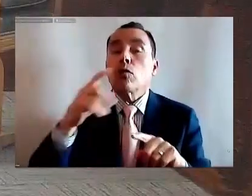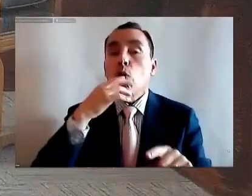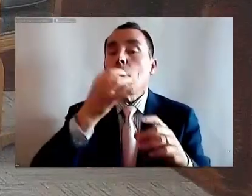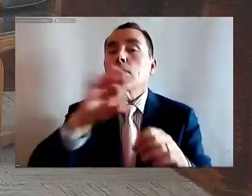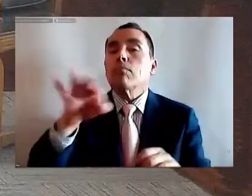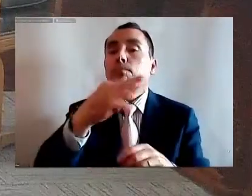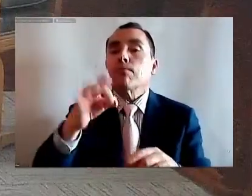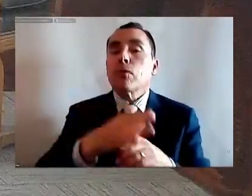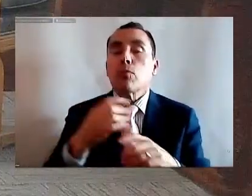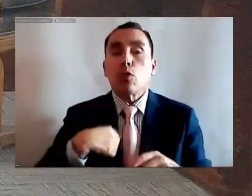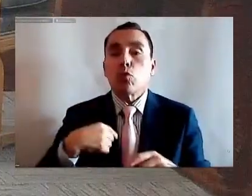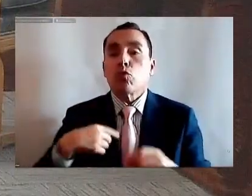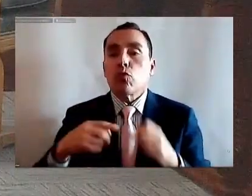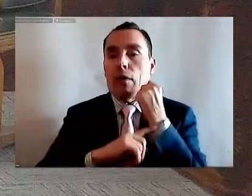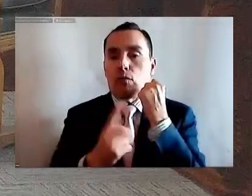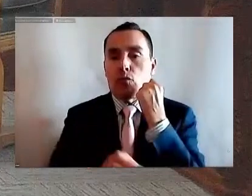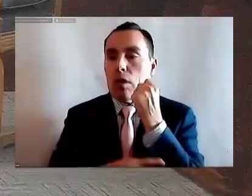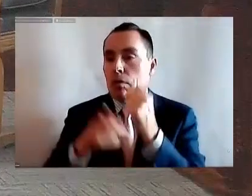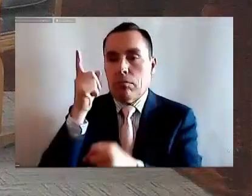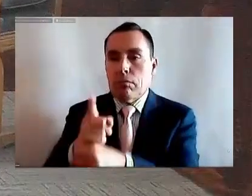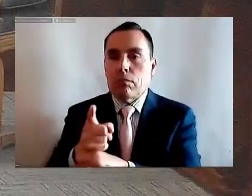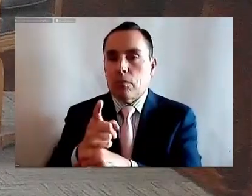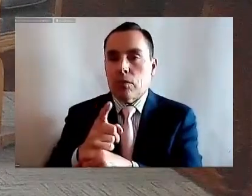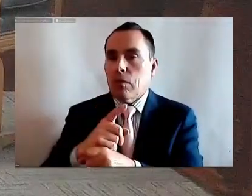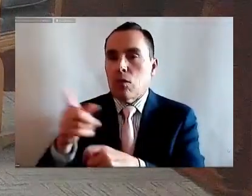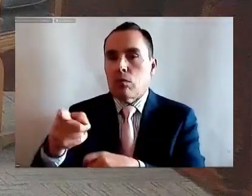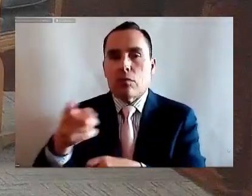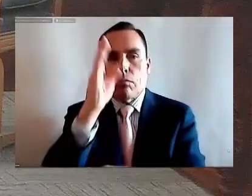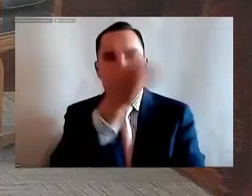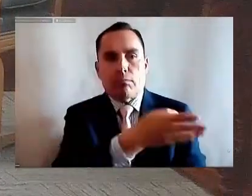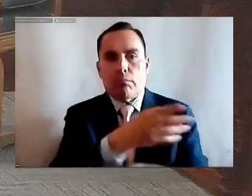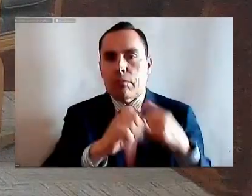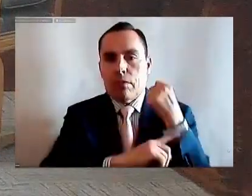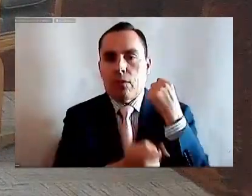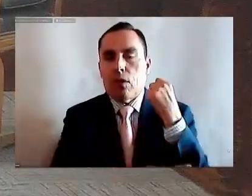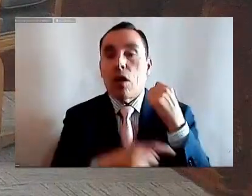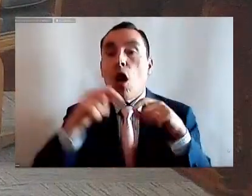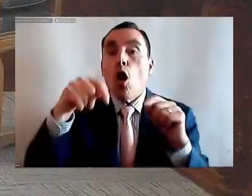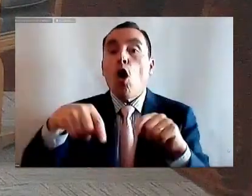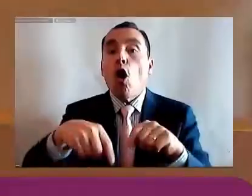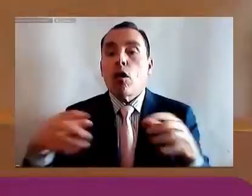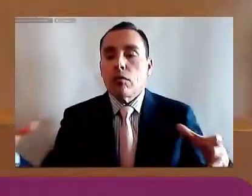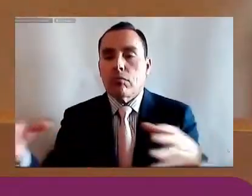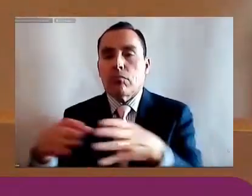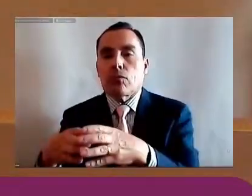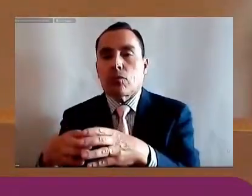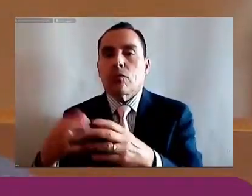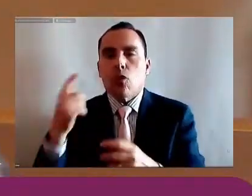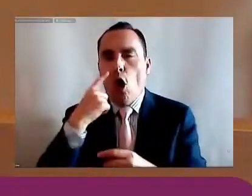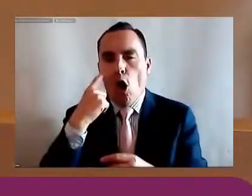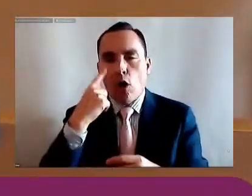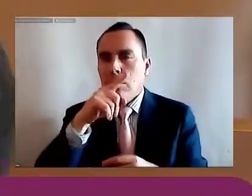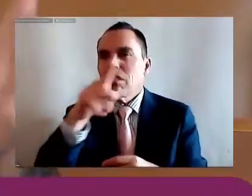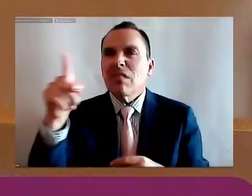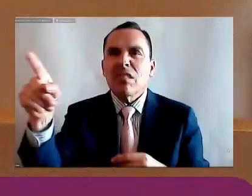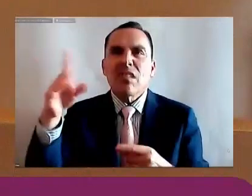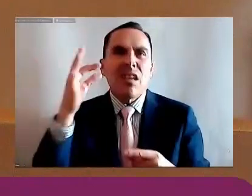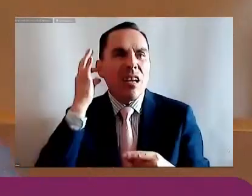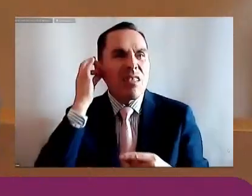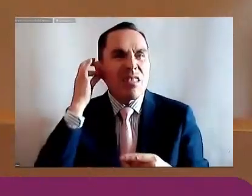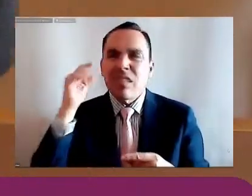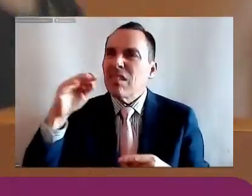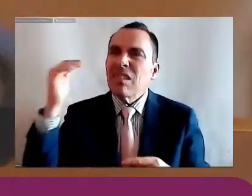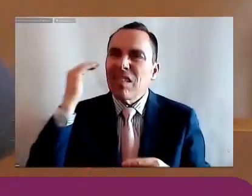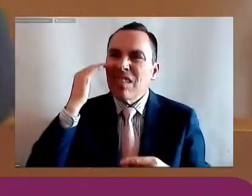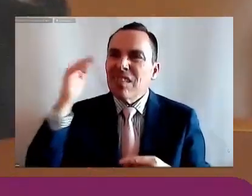acoso sexual, nadie más te va a contratar. El mercado chileno es muy pequeño, todos se conocen, te dicen, no, mira, la niñita Gamonal demandó,